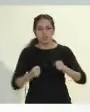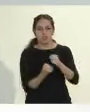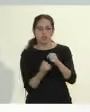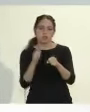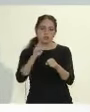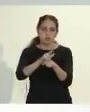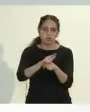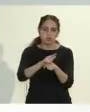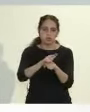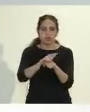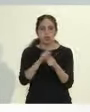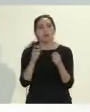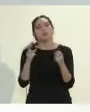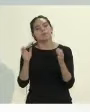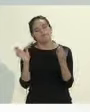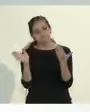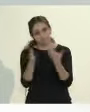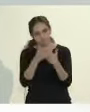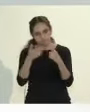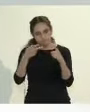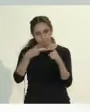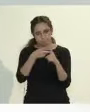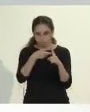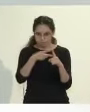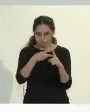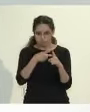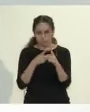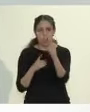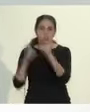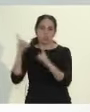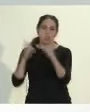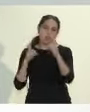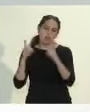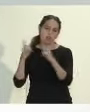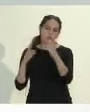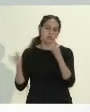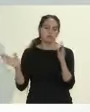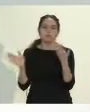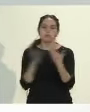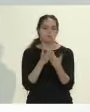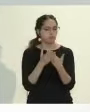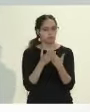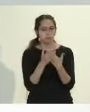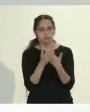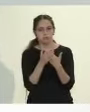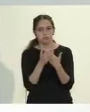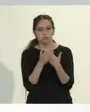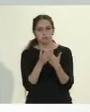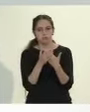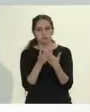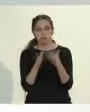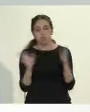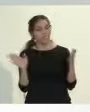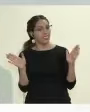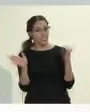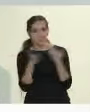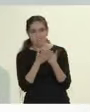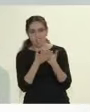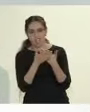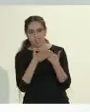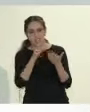como cierre de parques unidades deportivas en fin prácticamente todas las zonas comerciales